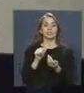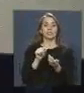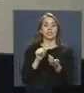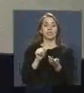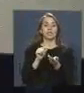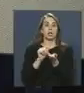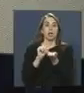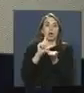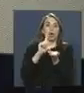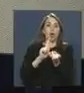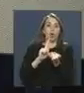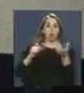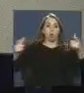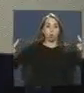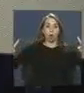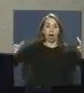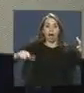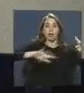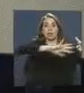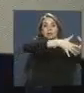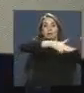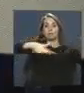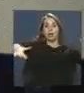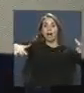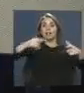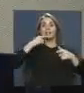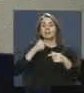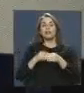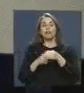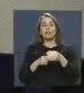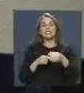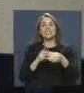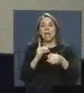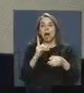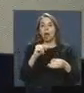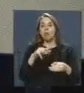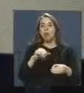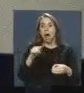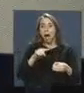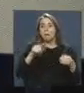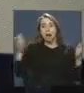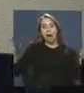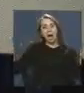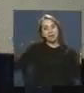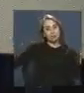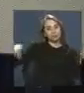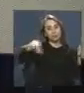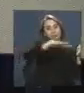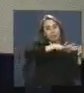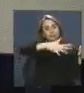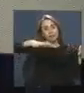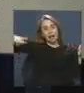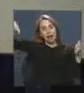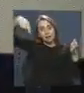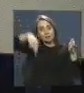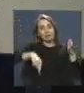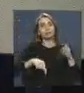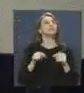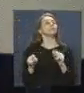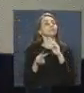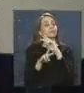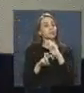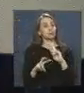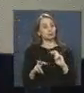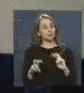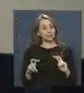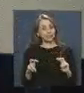de esa zona de vida marina. Por lo tanto, de lo que se trata en el fondo es que los estudios,